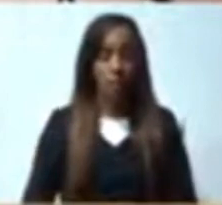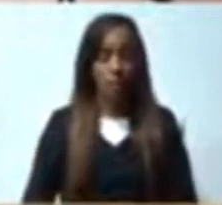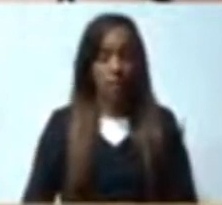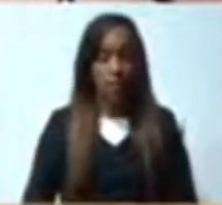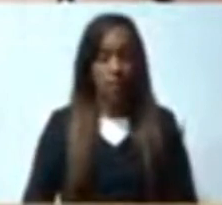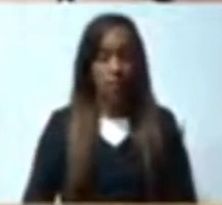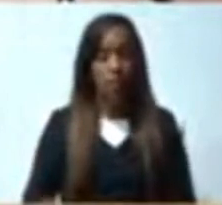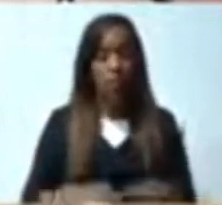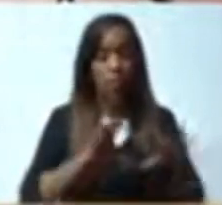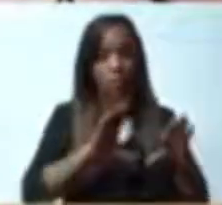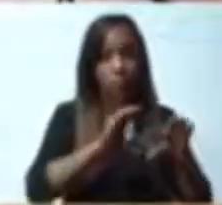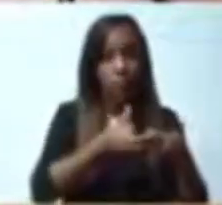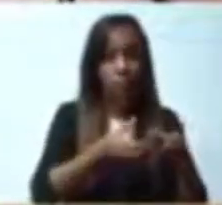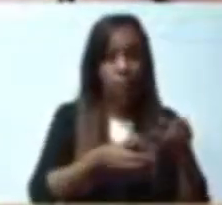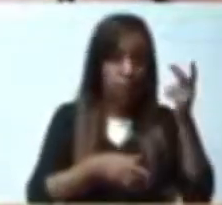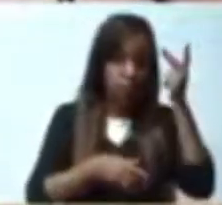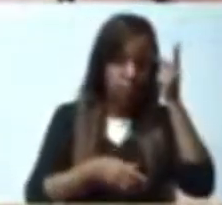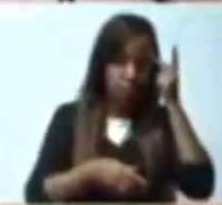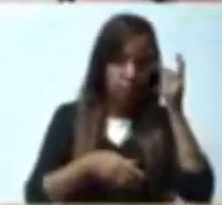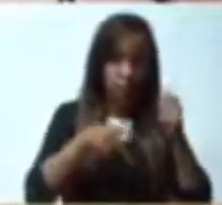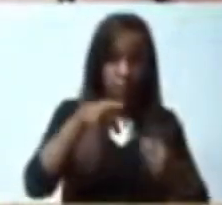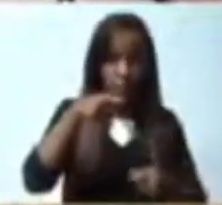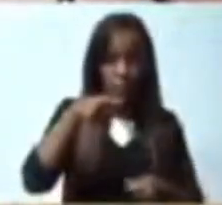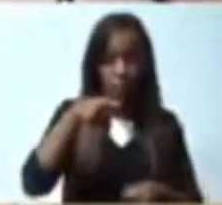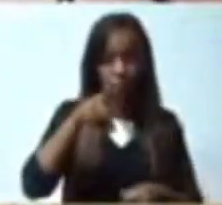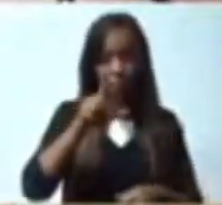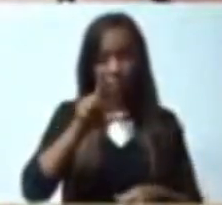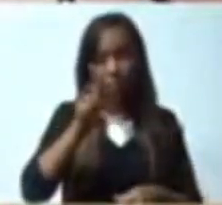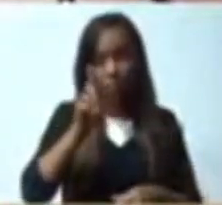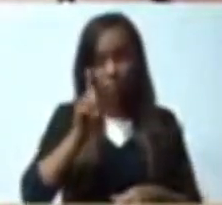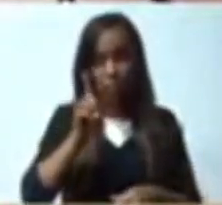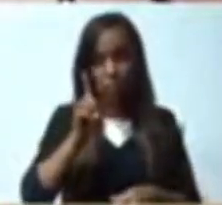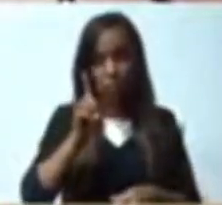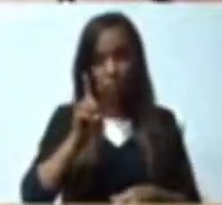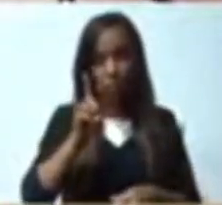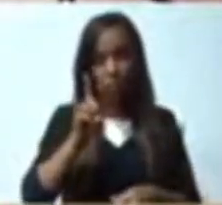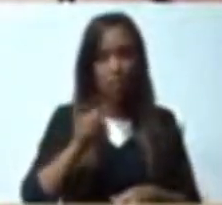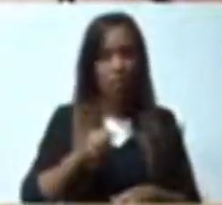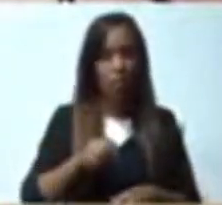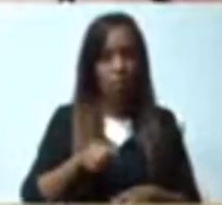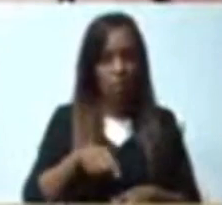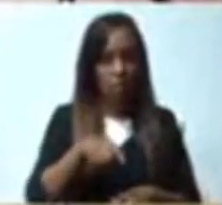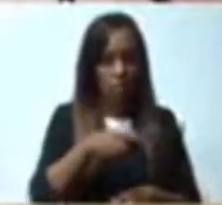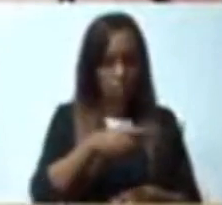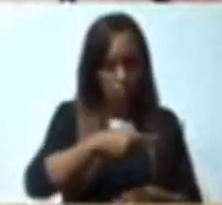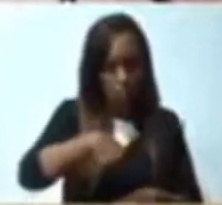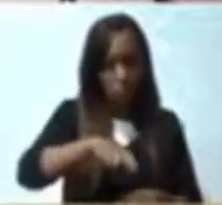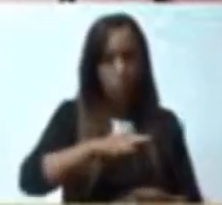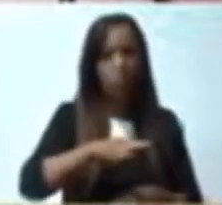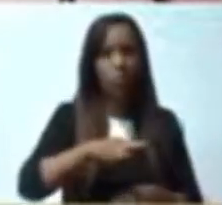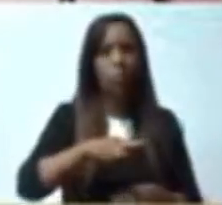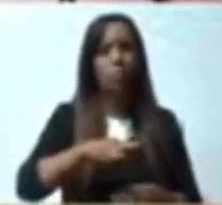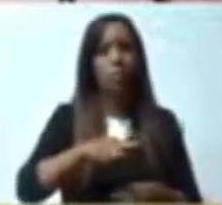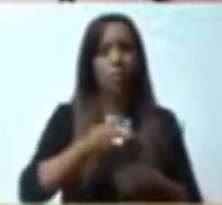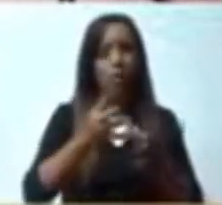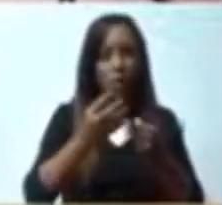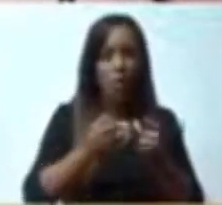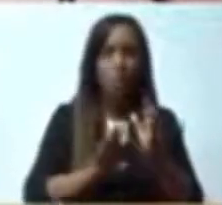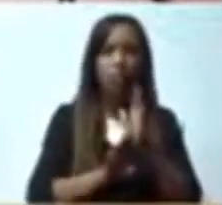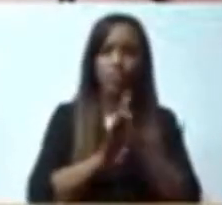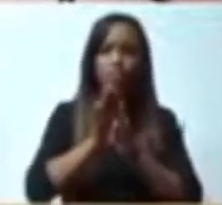una organización progresista, no se va a oponer a este proyecto. Por el